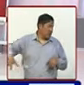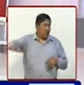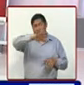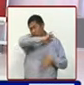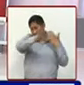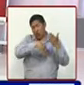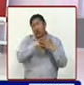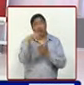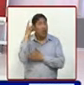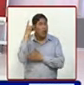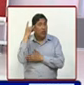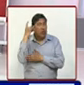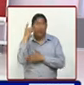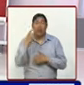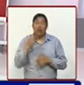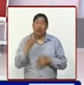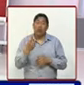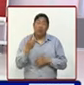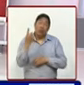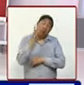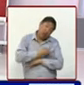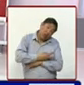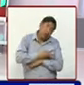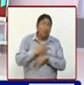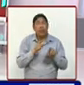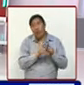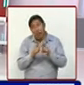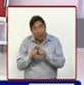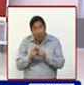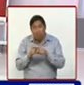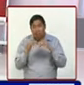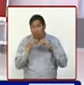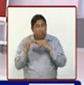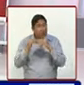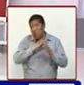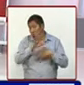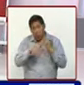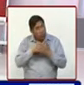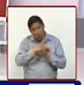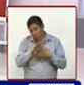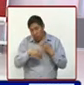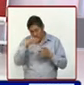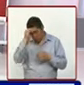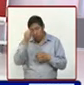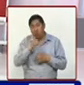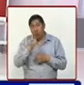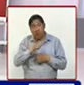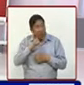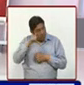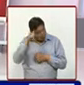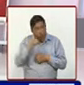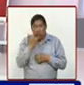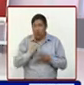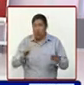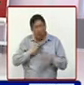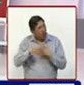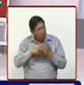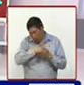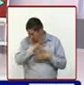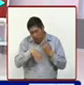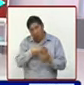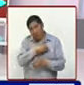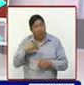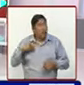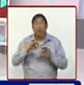a todo el país en uno o tres días. Además, homogéneo, todos, absolutamente todos, hombres, mujeres, adultos, niños, todos los miembros de